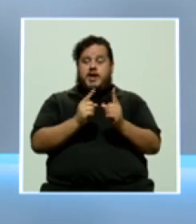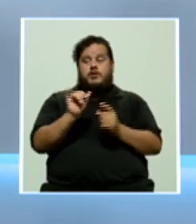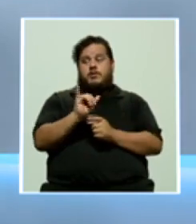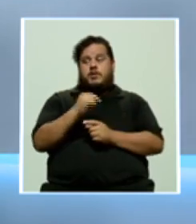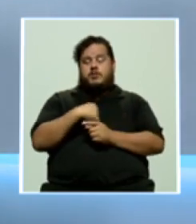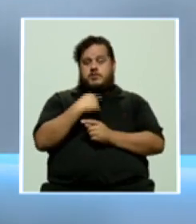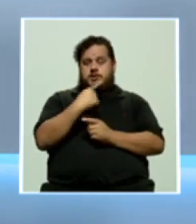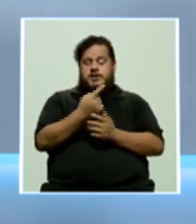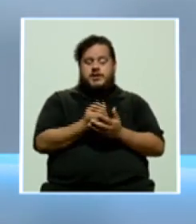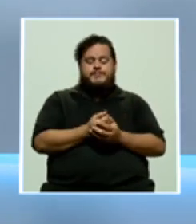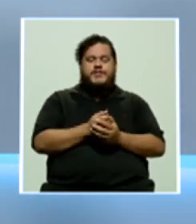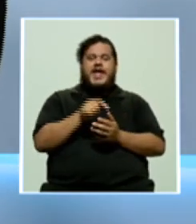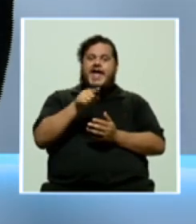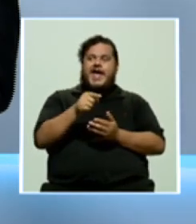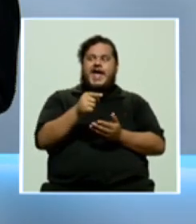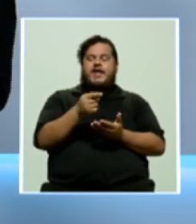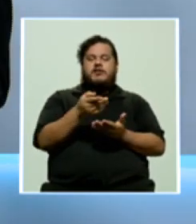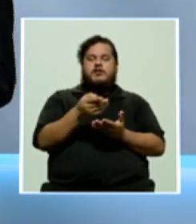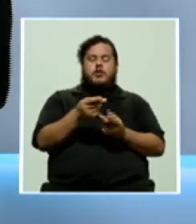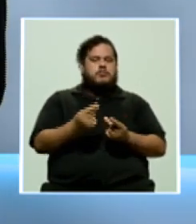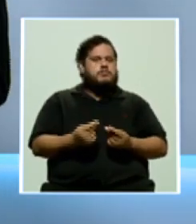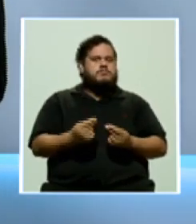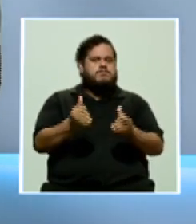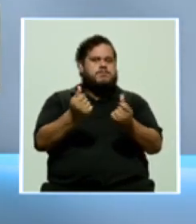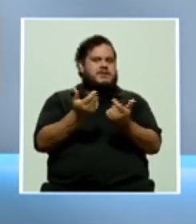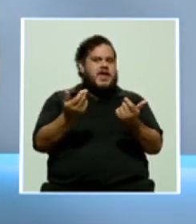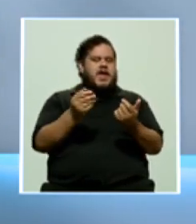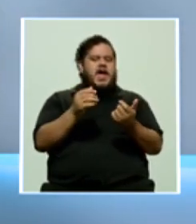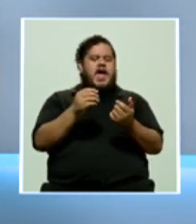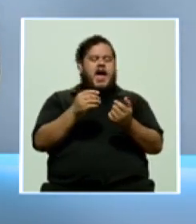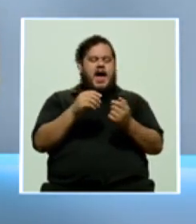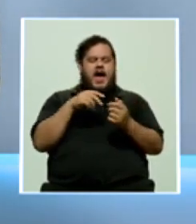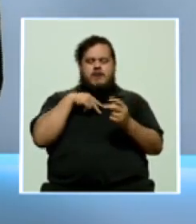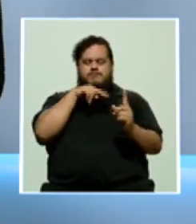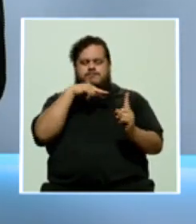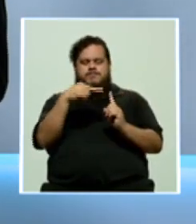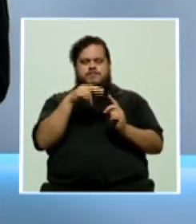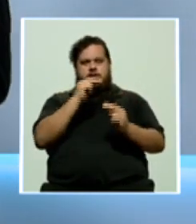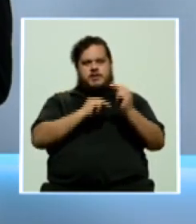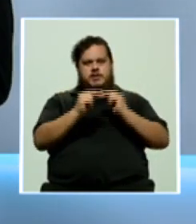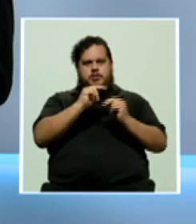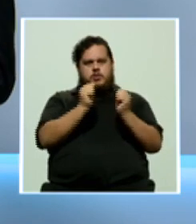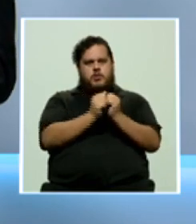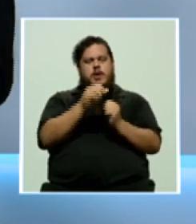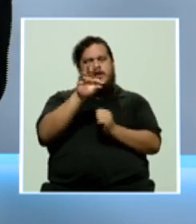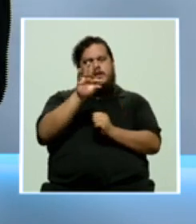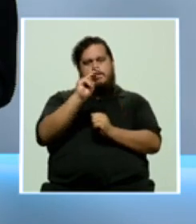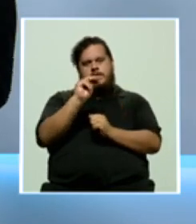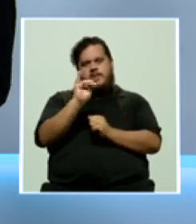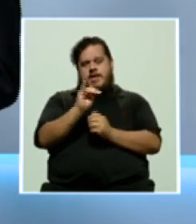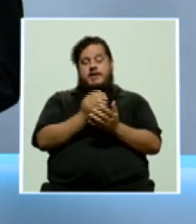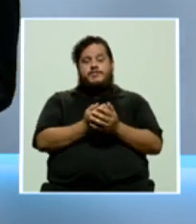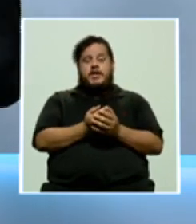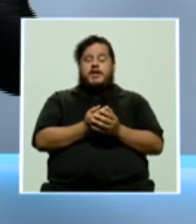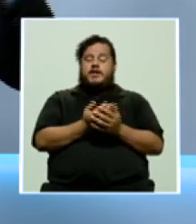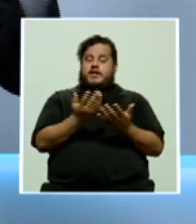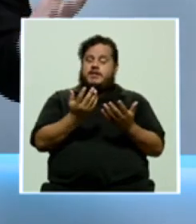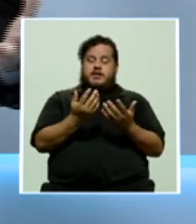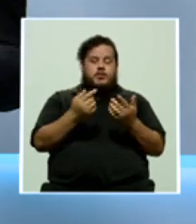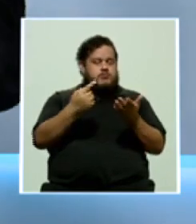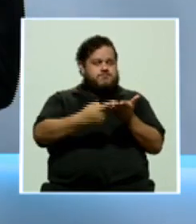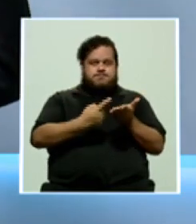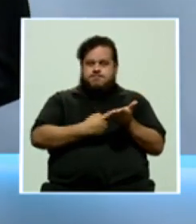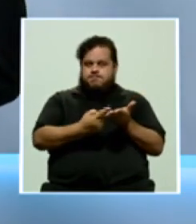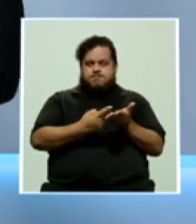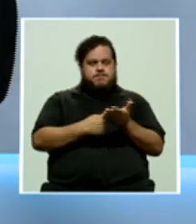decíamos, esto nos lleva de inmediato a lo que es esta negociación que se está viviendo con el Fondo Monetario Internacional, que ha sido sumamente discutida,